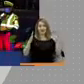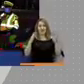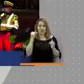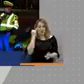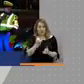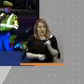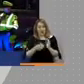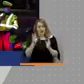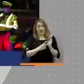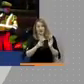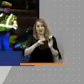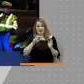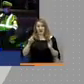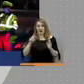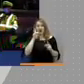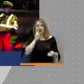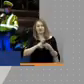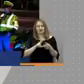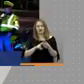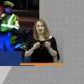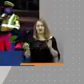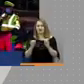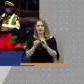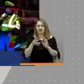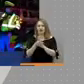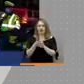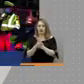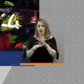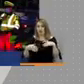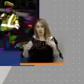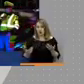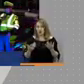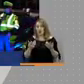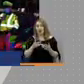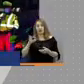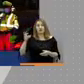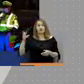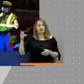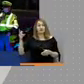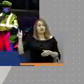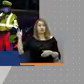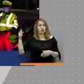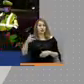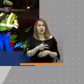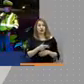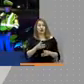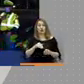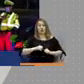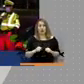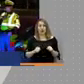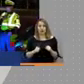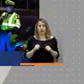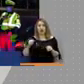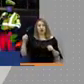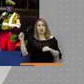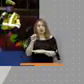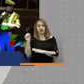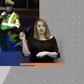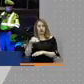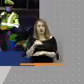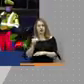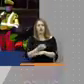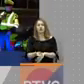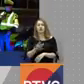2021 conocemos los detalles de la llamada 'operación retorno' las autoridades estimaron que 873 mil vehículos